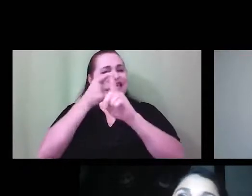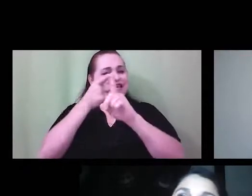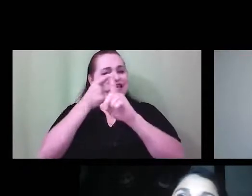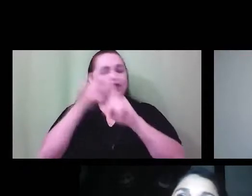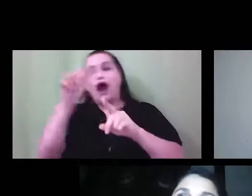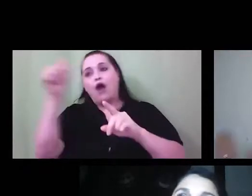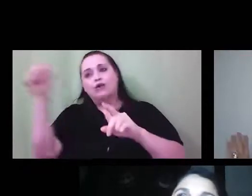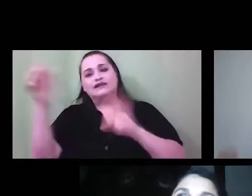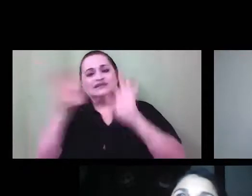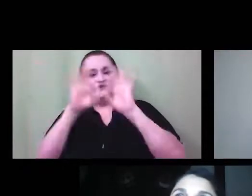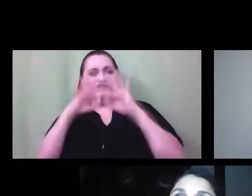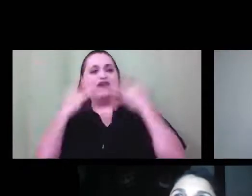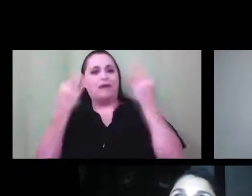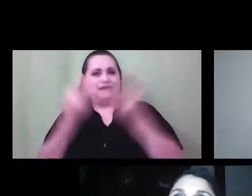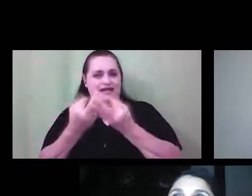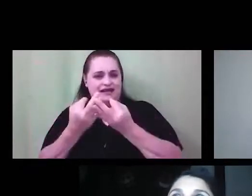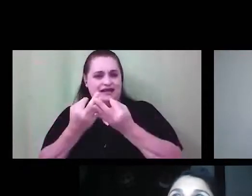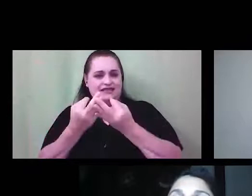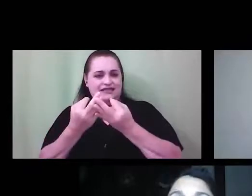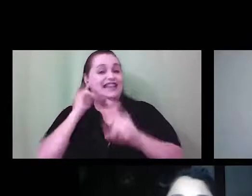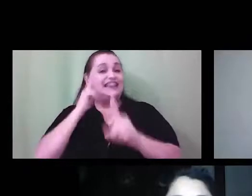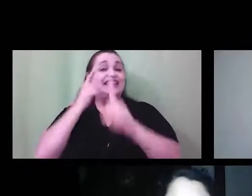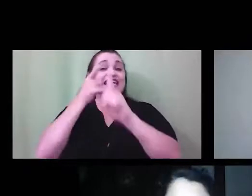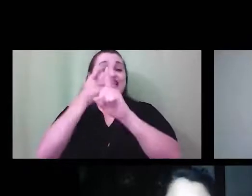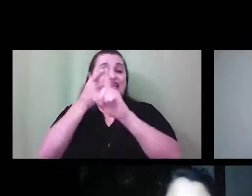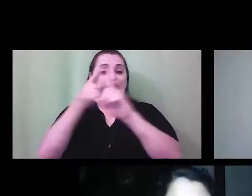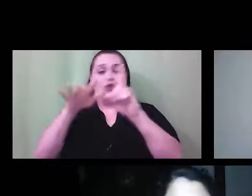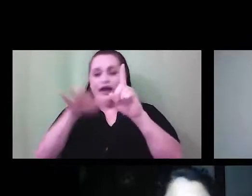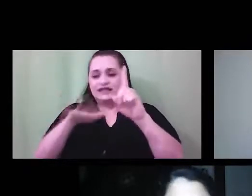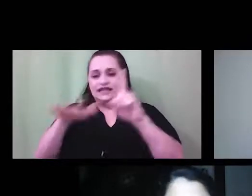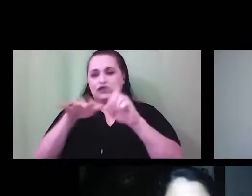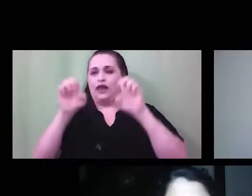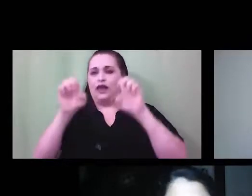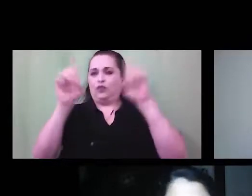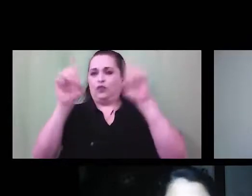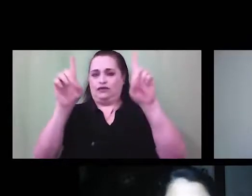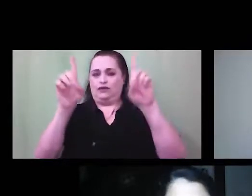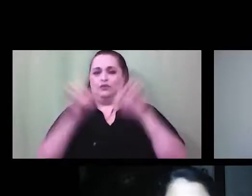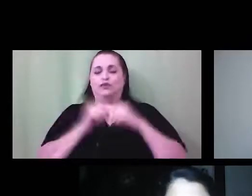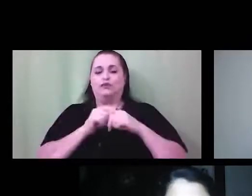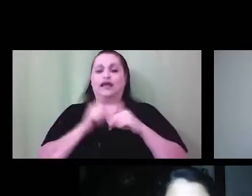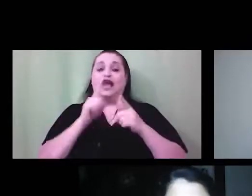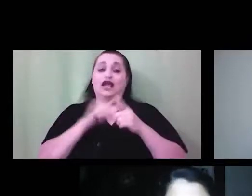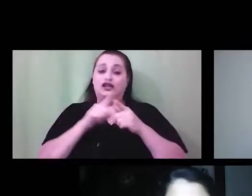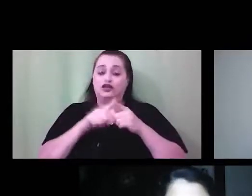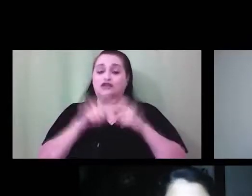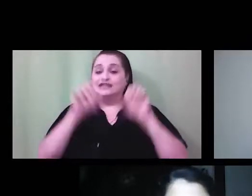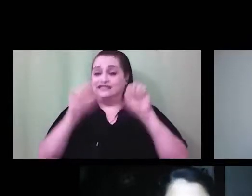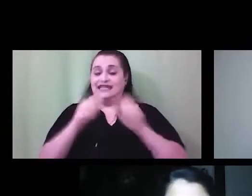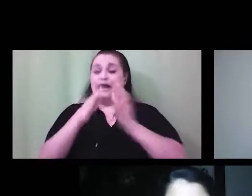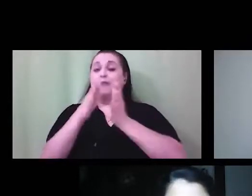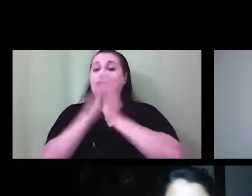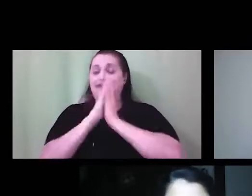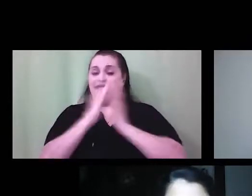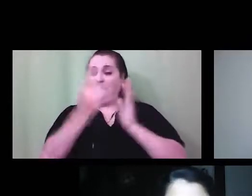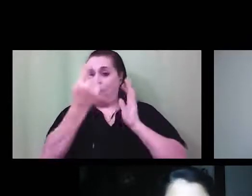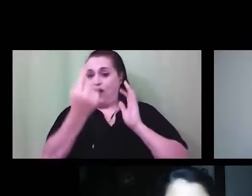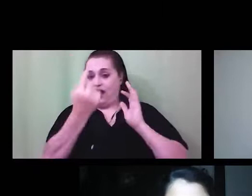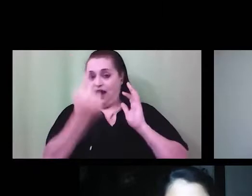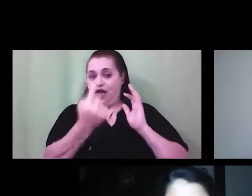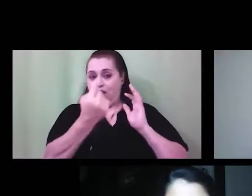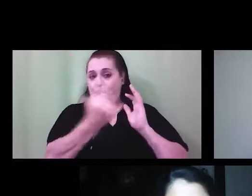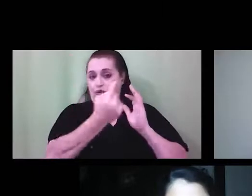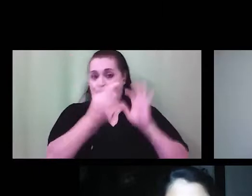otras familias y que vaya dirigido al sector educación. Entonces sí le pediría a cada una de